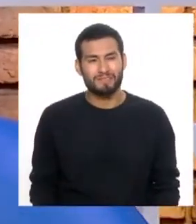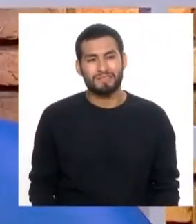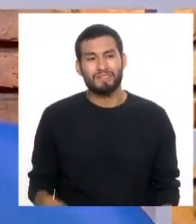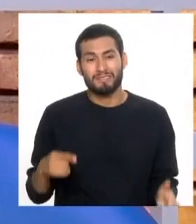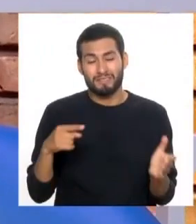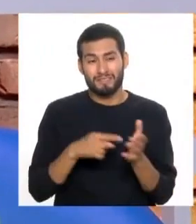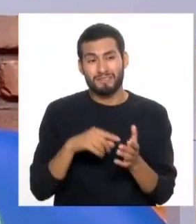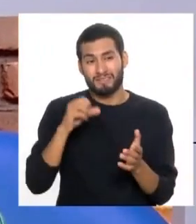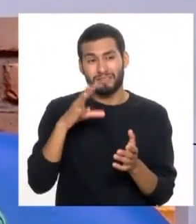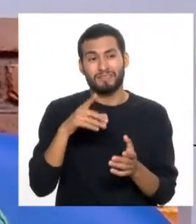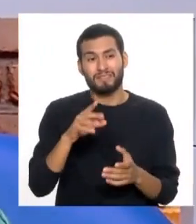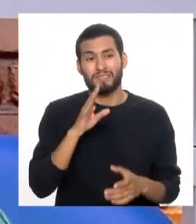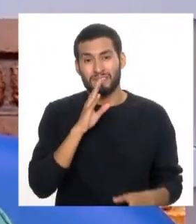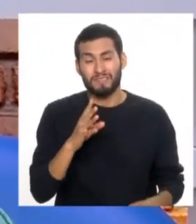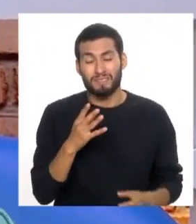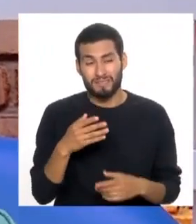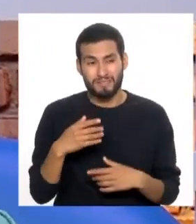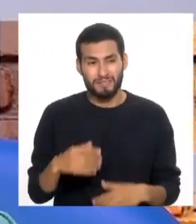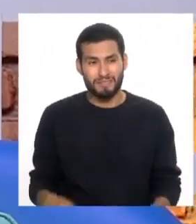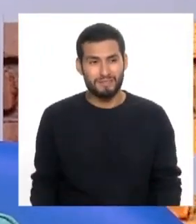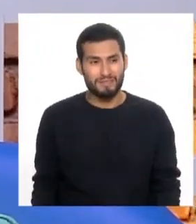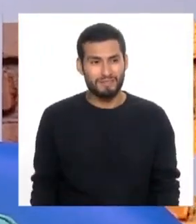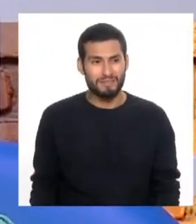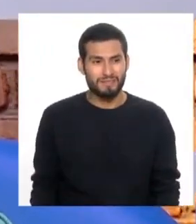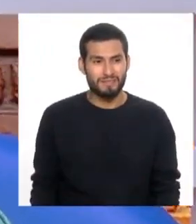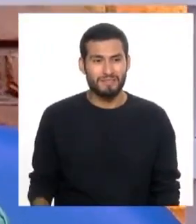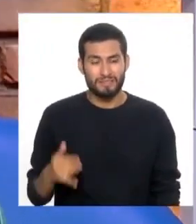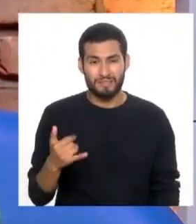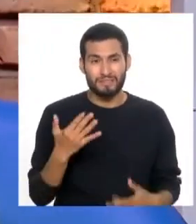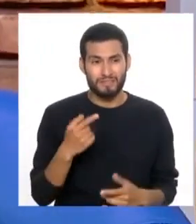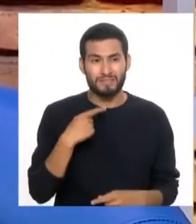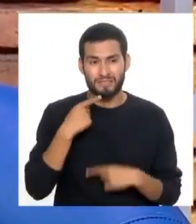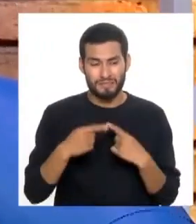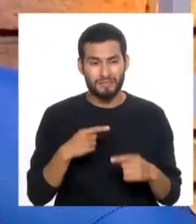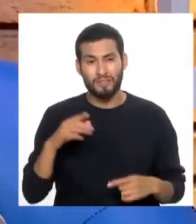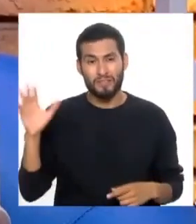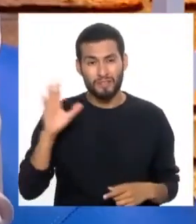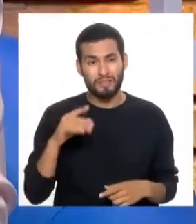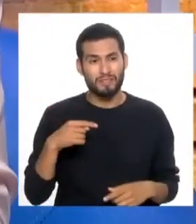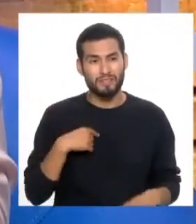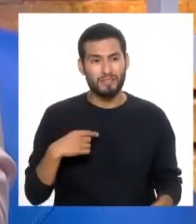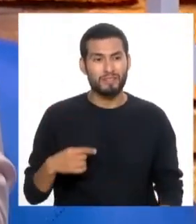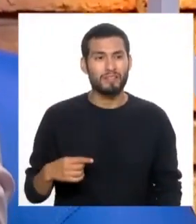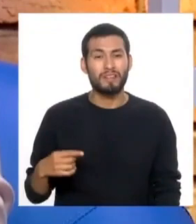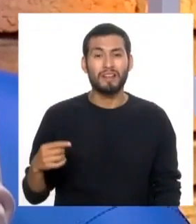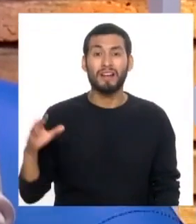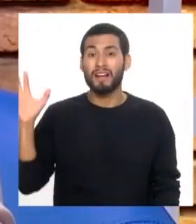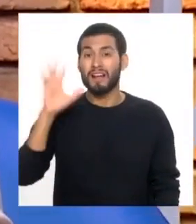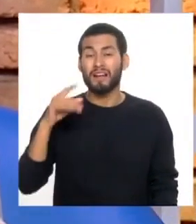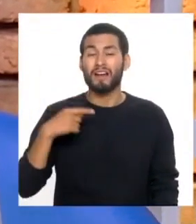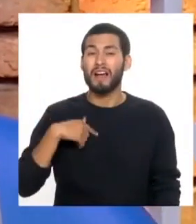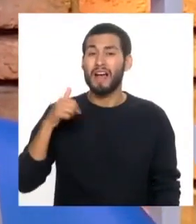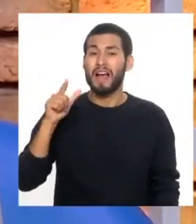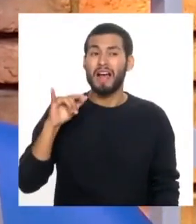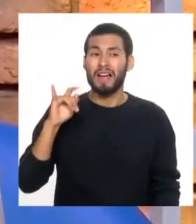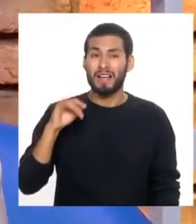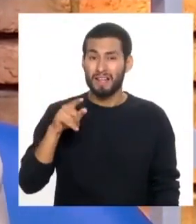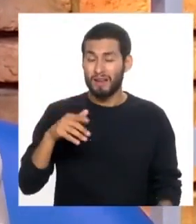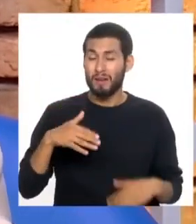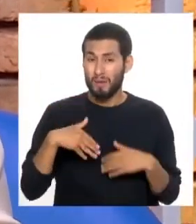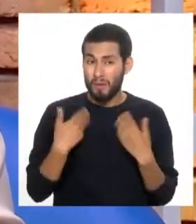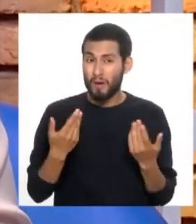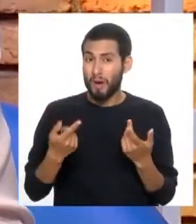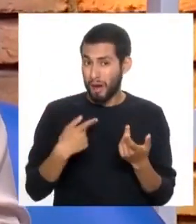a prender y te va a hablar. Ahorita te va a hablar, te va a decir, hola, soy Alinti. Hola, soy Alinti. Puedes